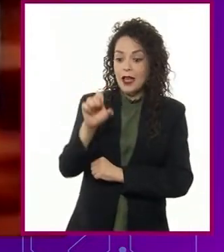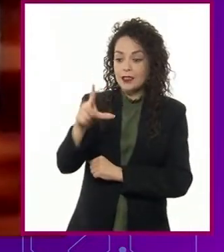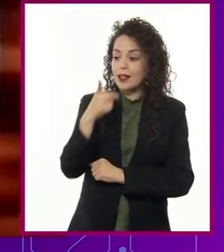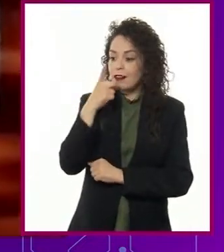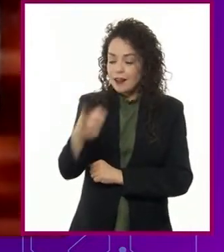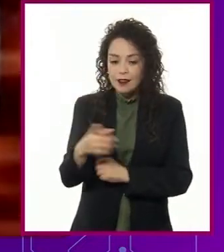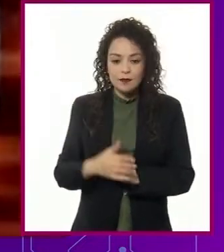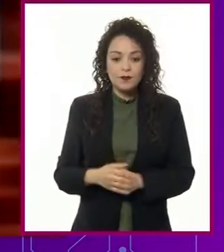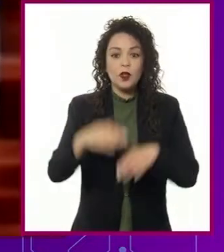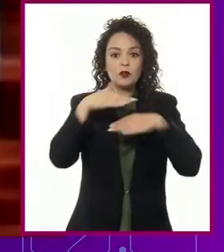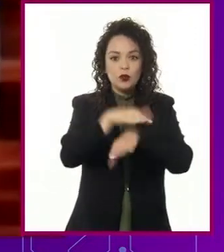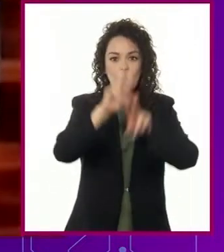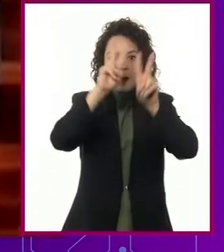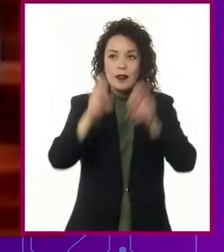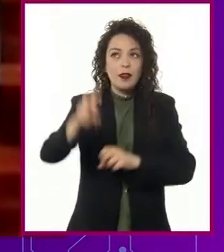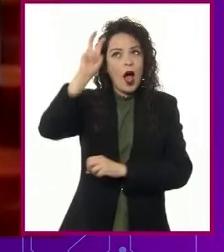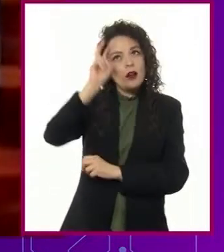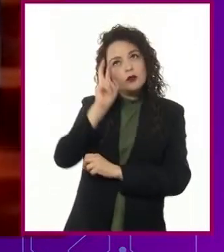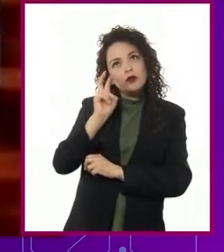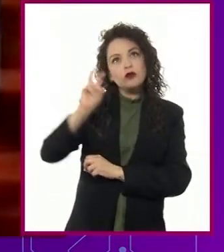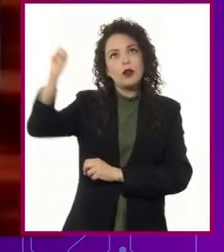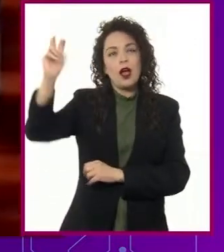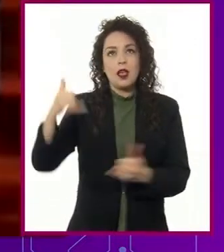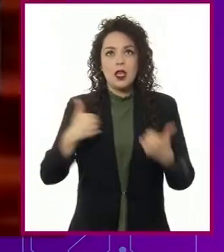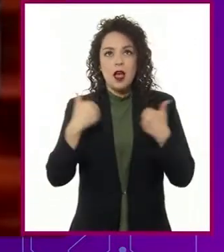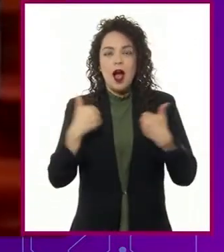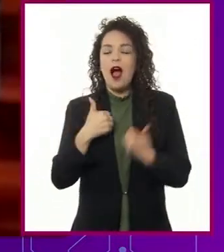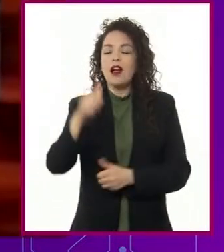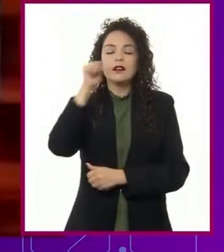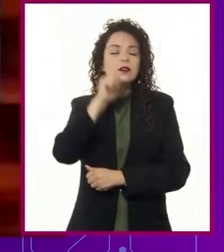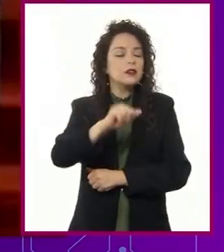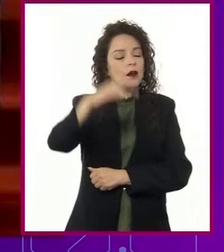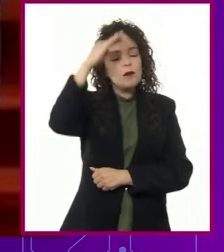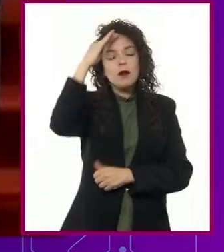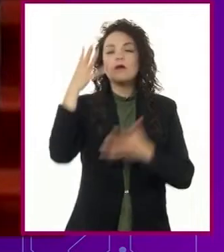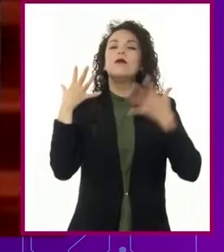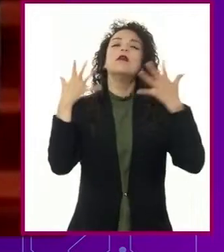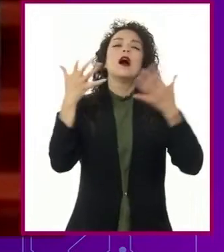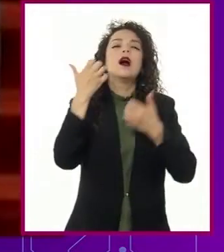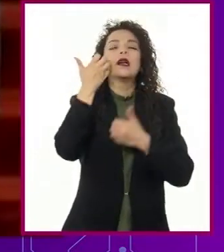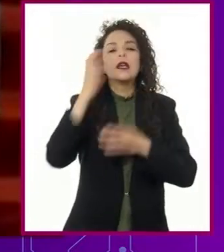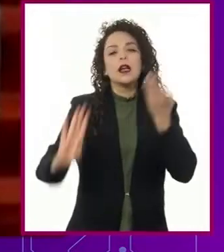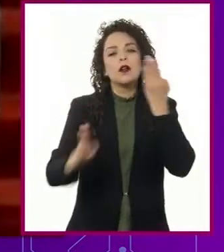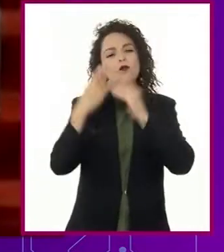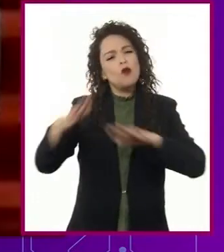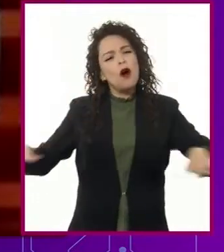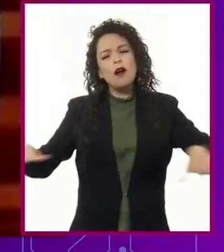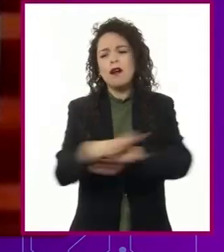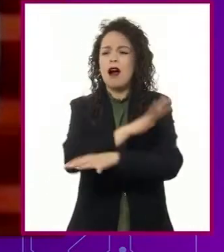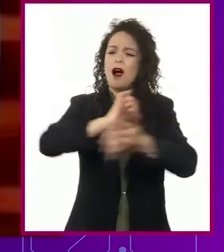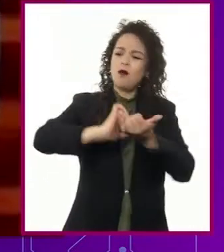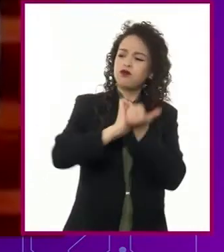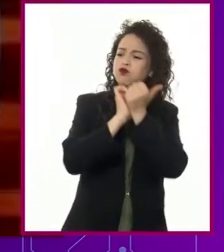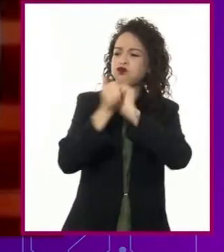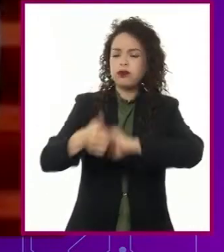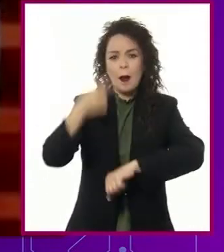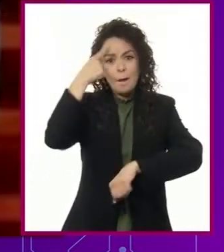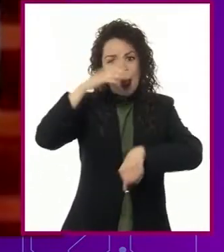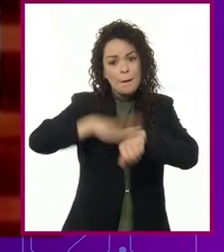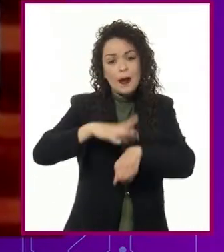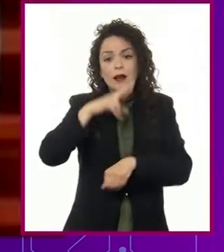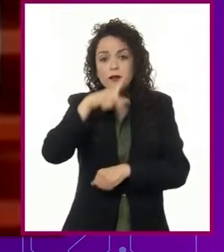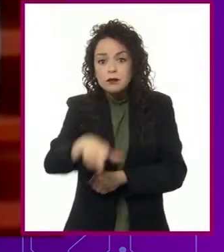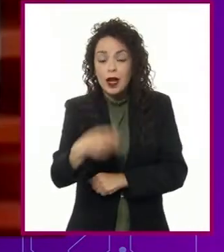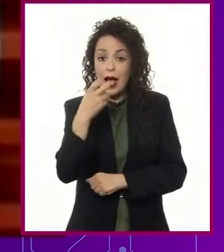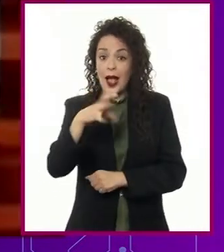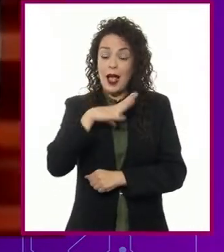sueños. Cuando los jóvenes sueñan transformar el mundo en el que están viviendo. Y ahí tienen dos opciones. Es a